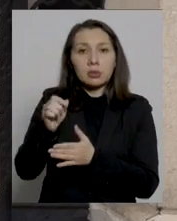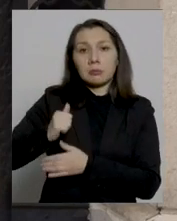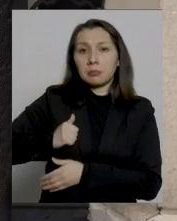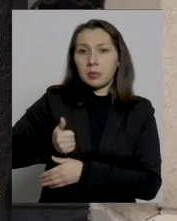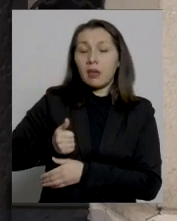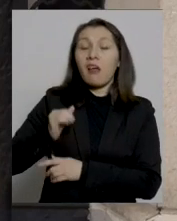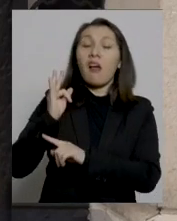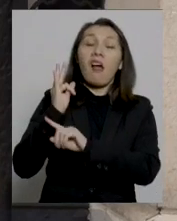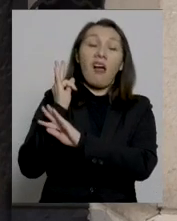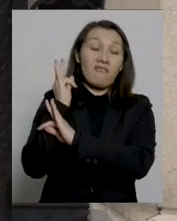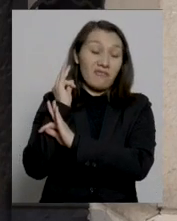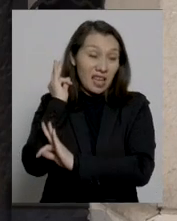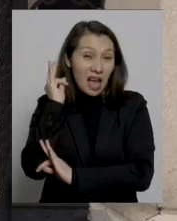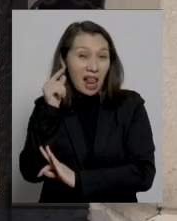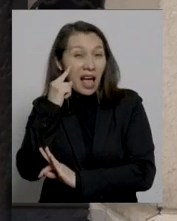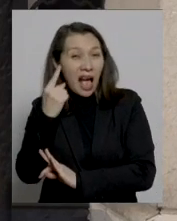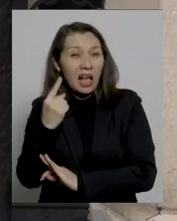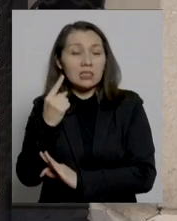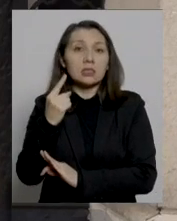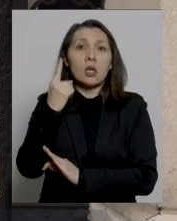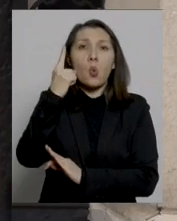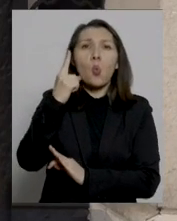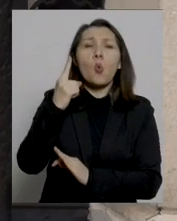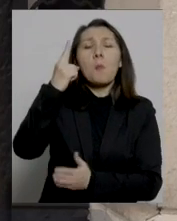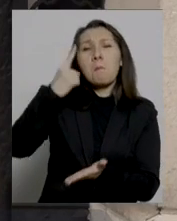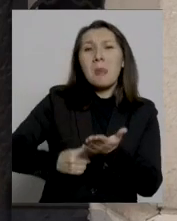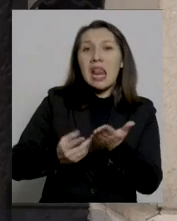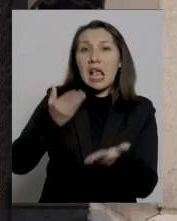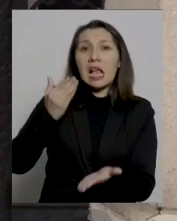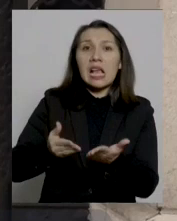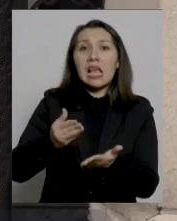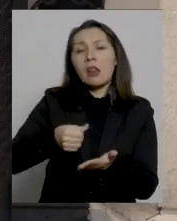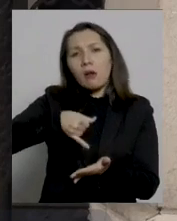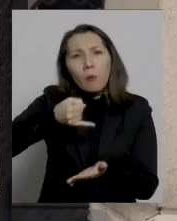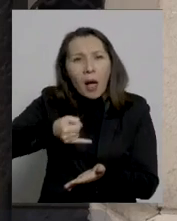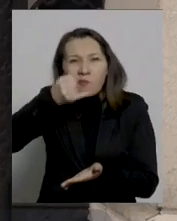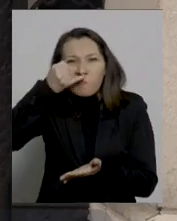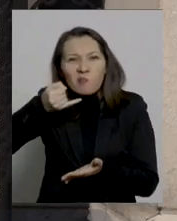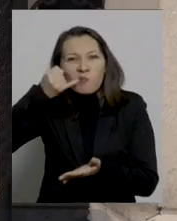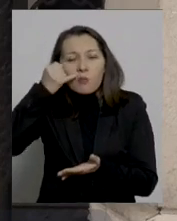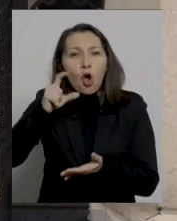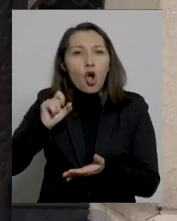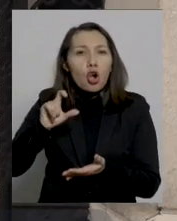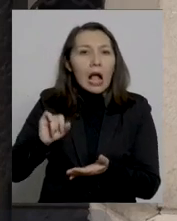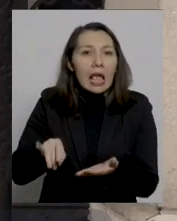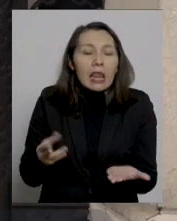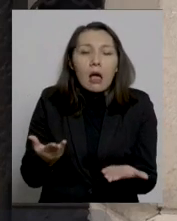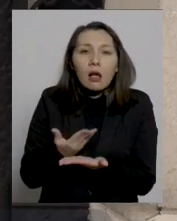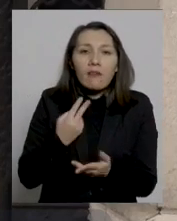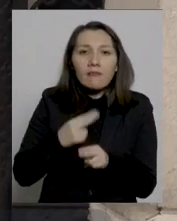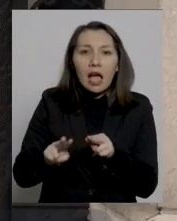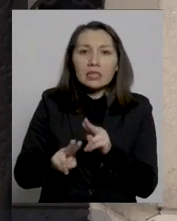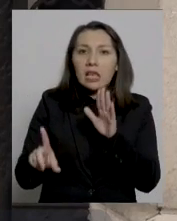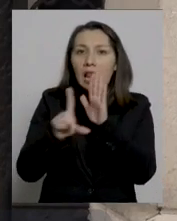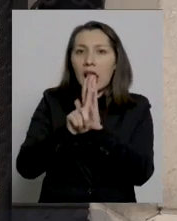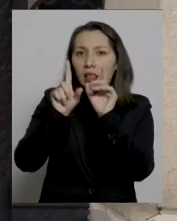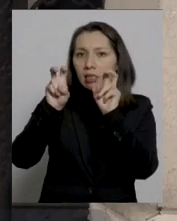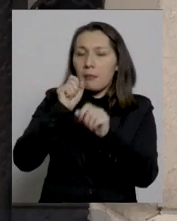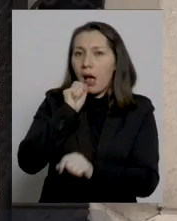Fiscalía termina con una incautación de casi una tonelada de pasta base de cocaína. ¿Qué antecedentes tienen de eso y si planean tomar alguna acción legal?